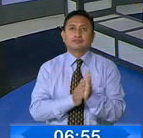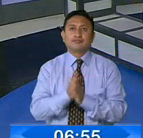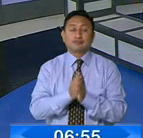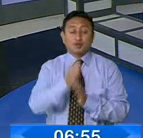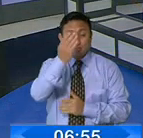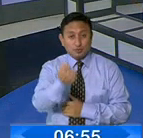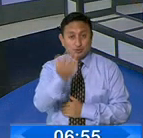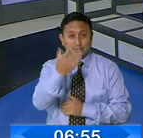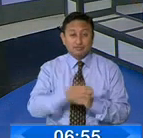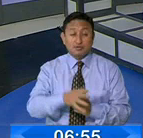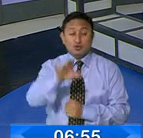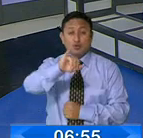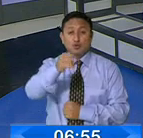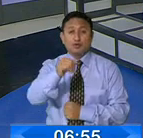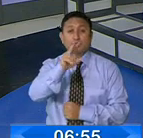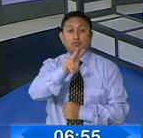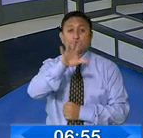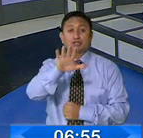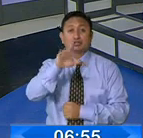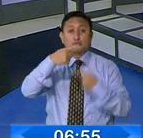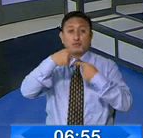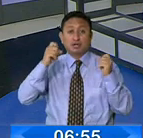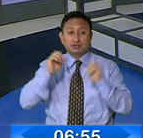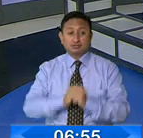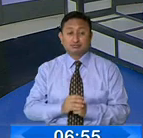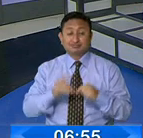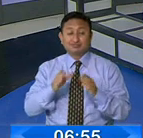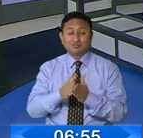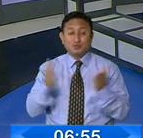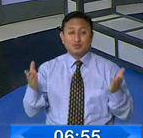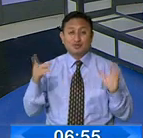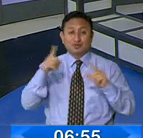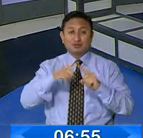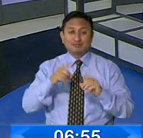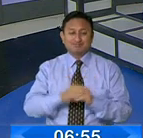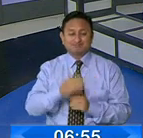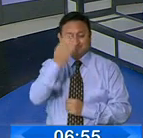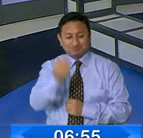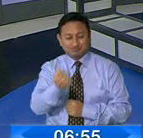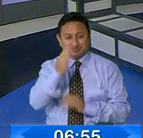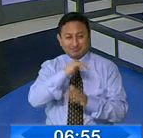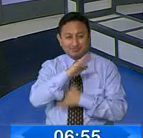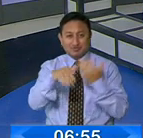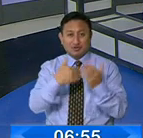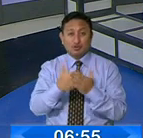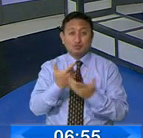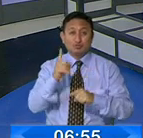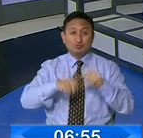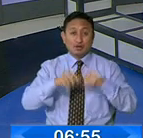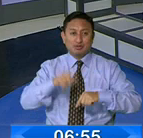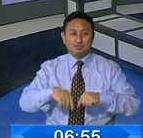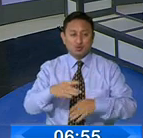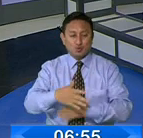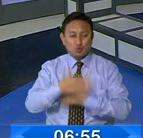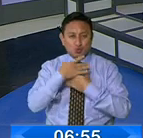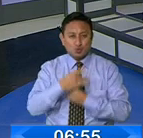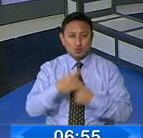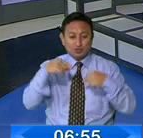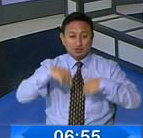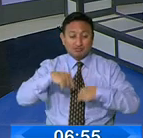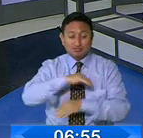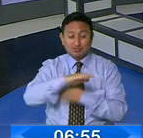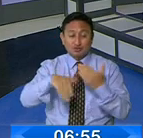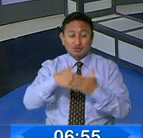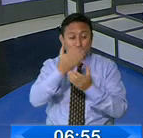Buen día, es día jueves 25 de marzo, llega la emisión de Comercio TV. Muy buenos días con todos ustedes, amigos televidentes, qué gusto estar aquí con toda